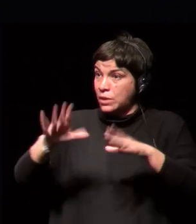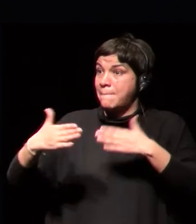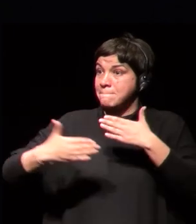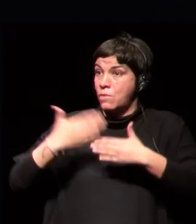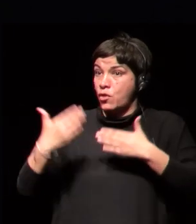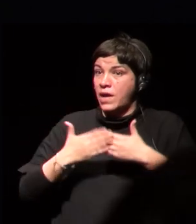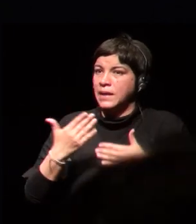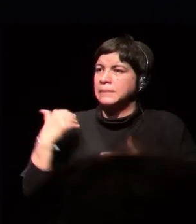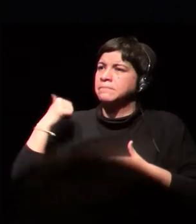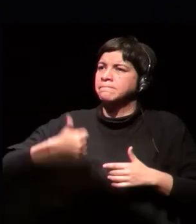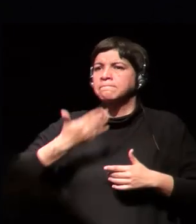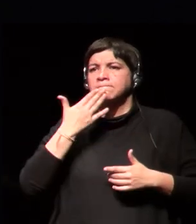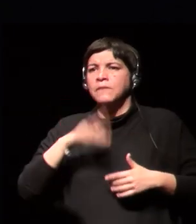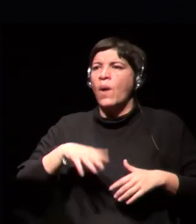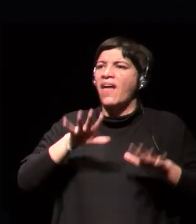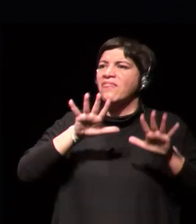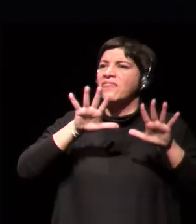generaciones, cuando se